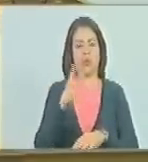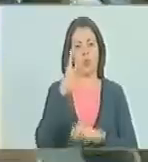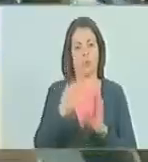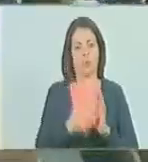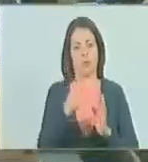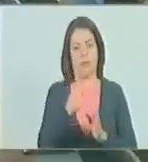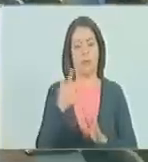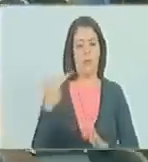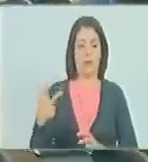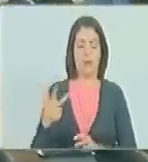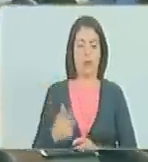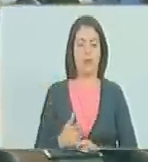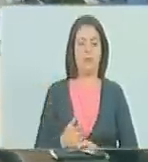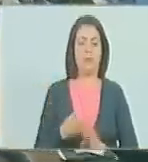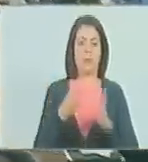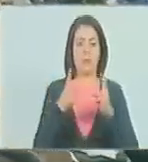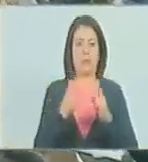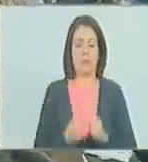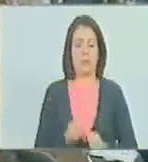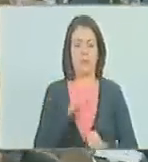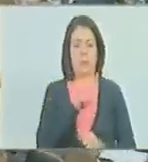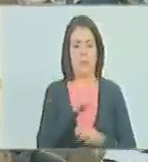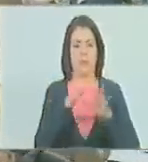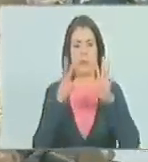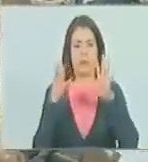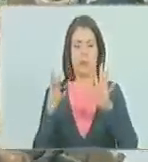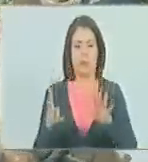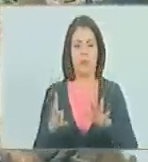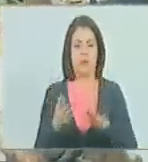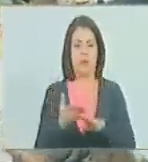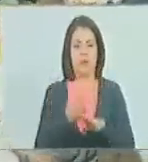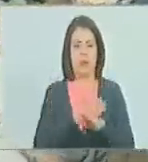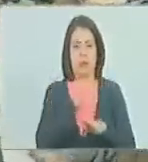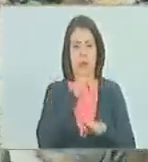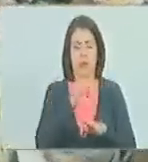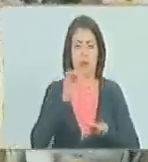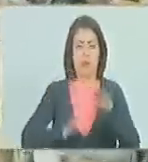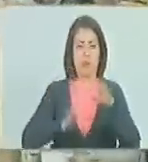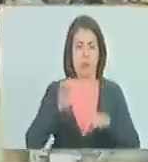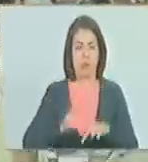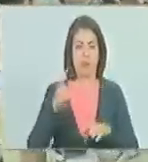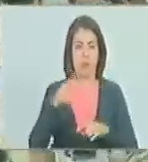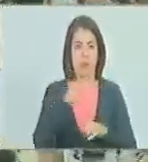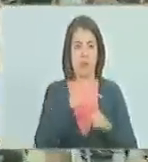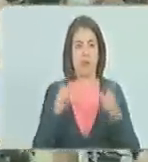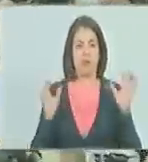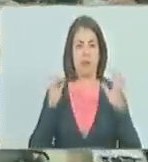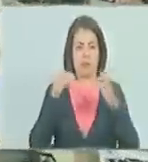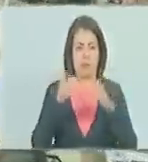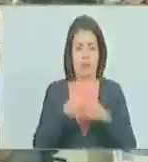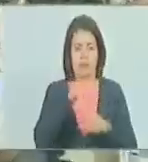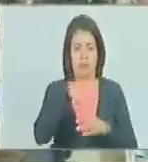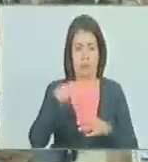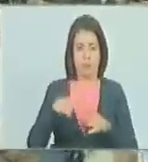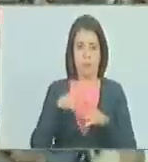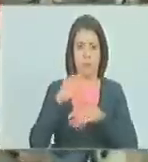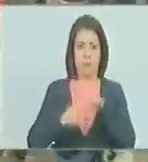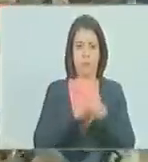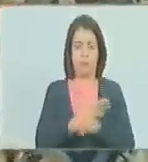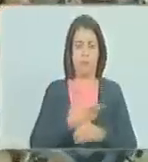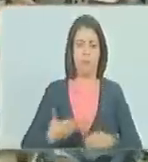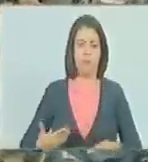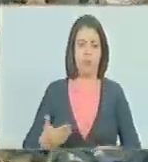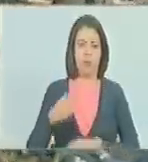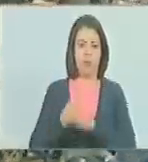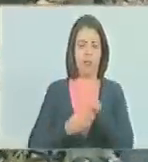de 2023. Acta número 29. Previo anuncio de secretaría de la existencia del quórum reglamentario, el presidente de